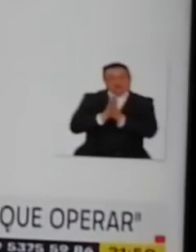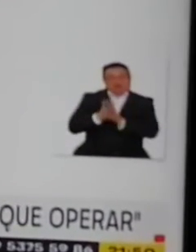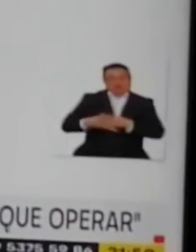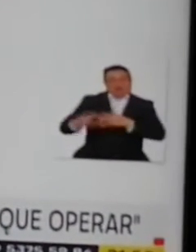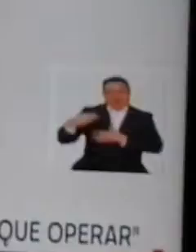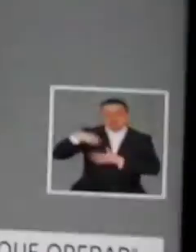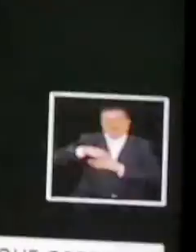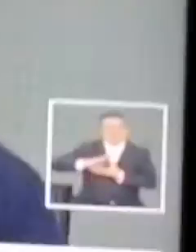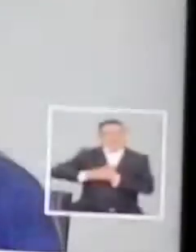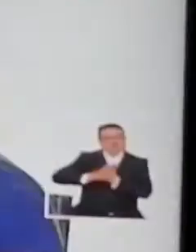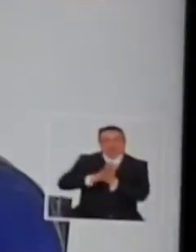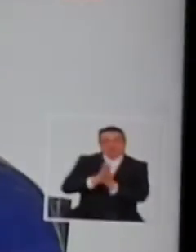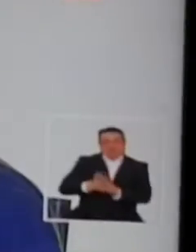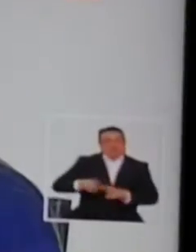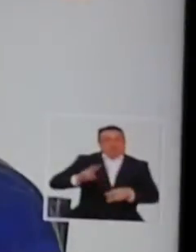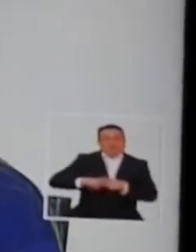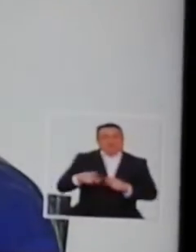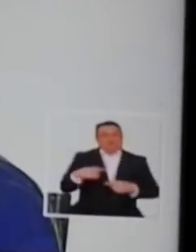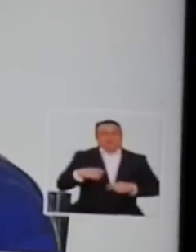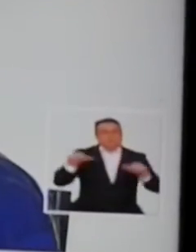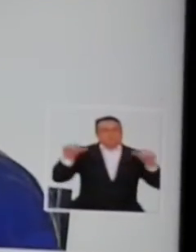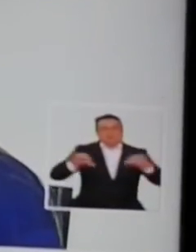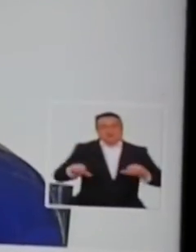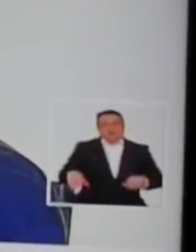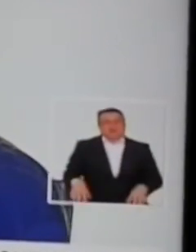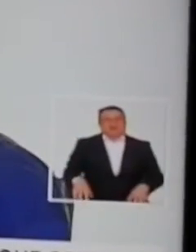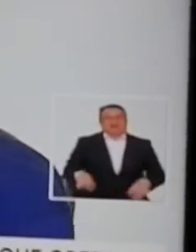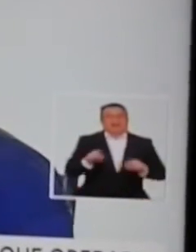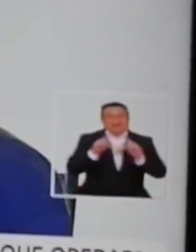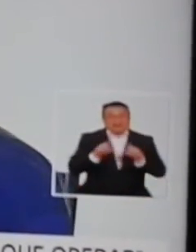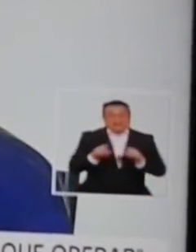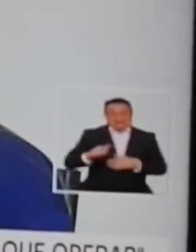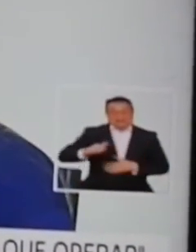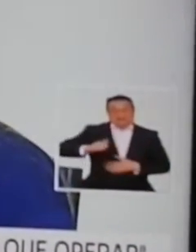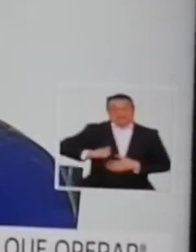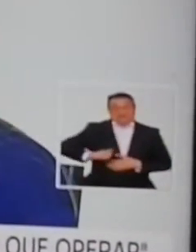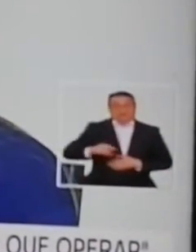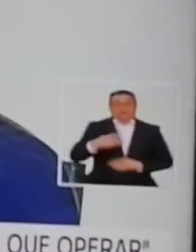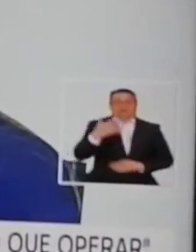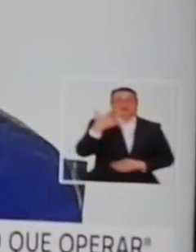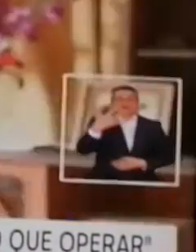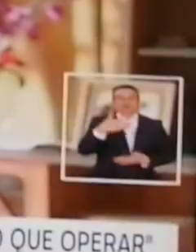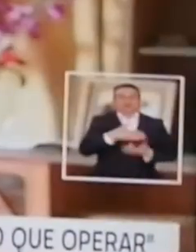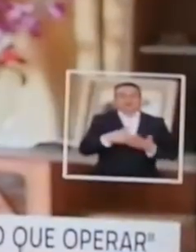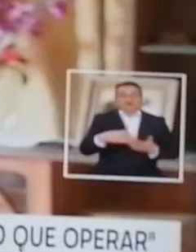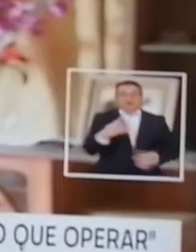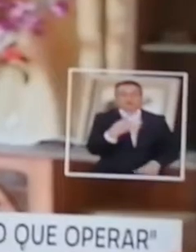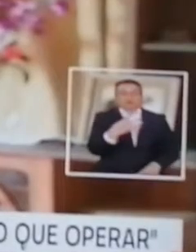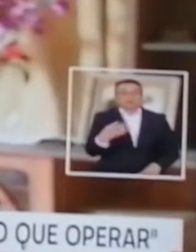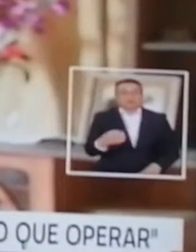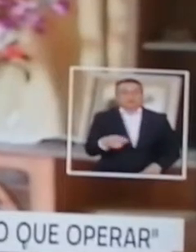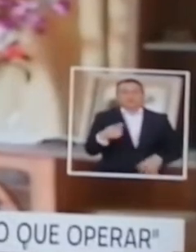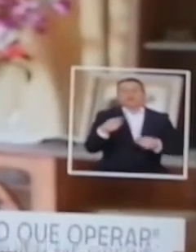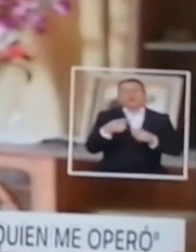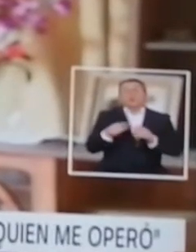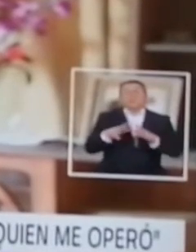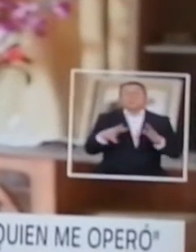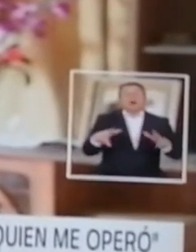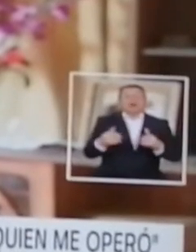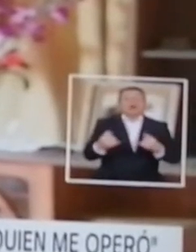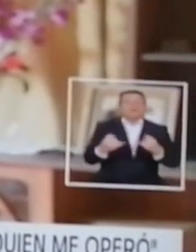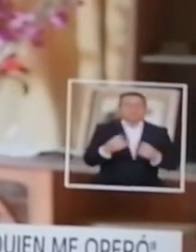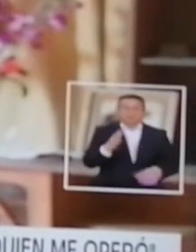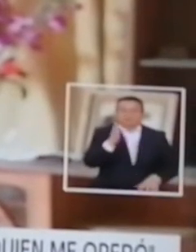porque no había quedado bien. Y esa cirugía me sale 5.400.000. Y no tengo más datos, entonces tú